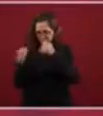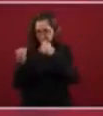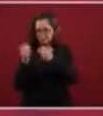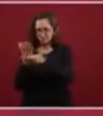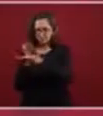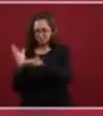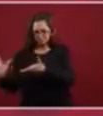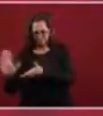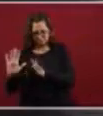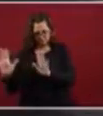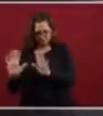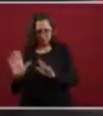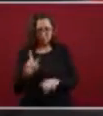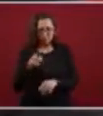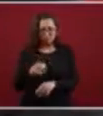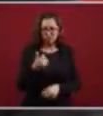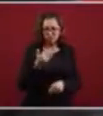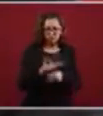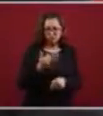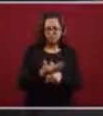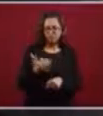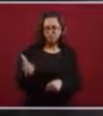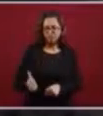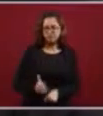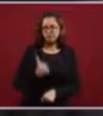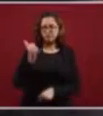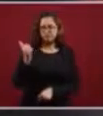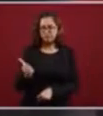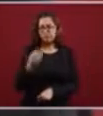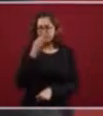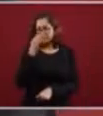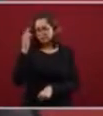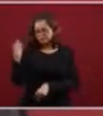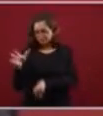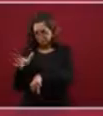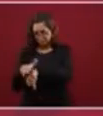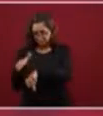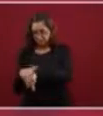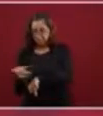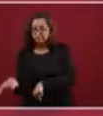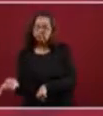aquí aprovecho para, te lo digo a ti, Puerta, para que lo escuches tu ventana.